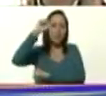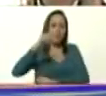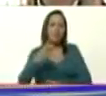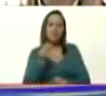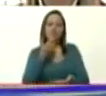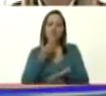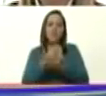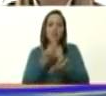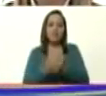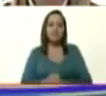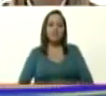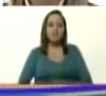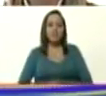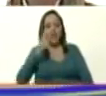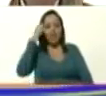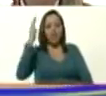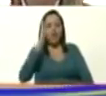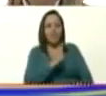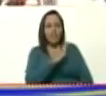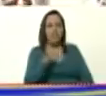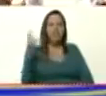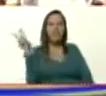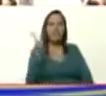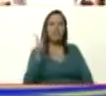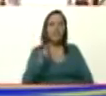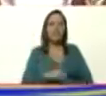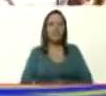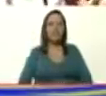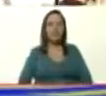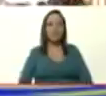Muchas gracias. ¡Que Dios bendiga a Venezuela!